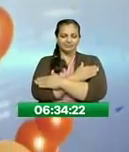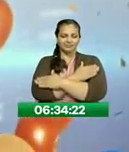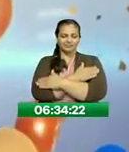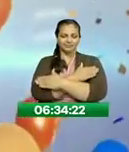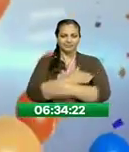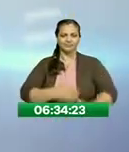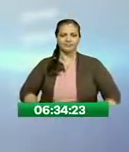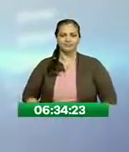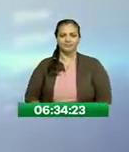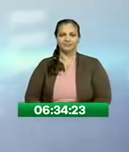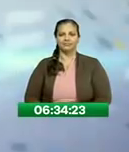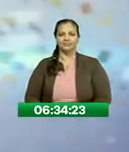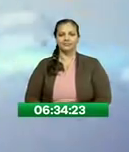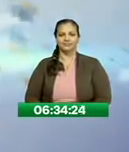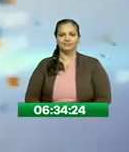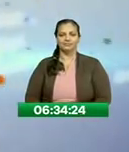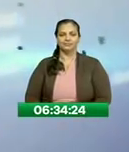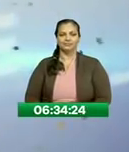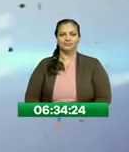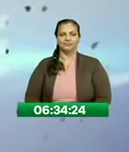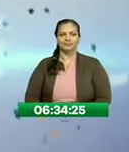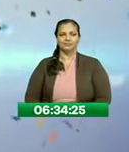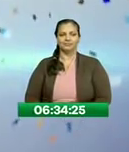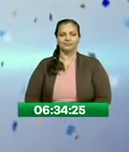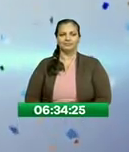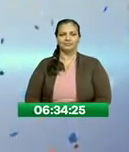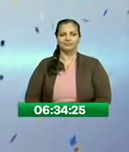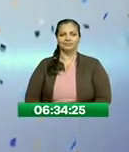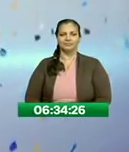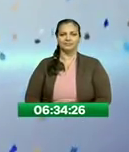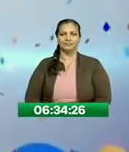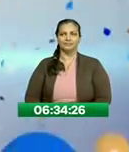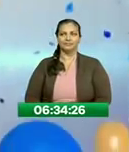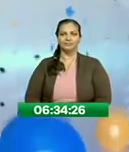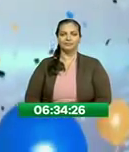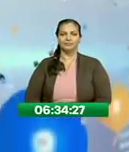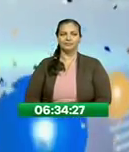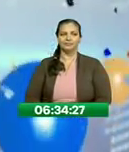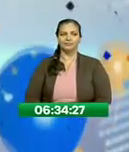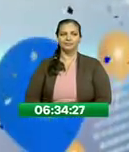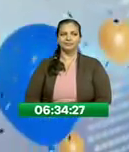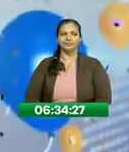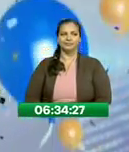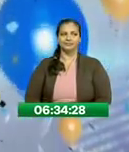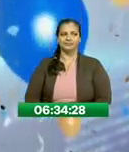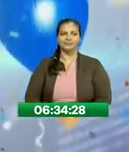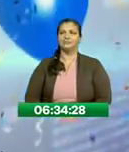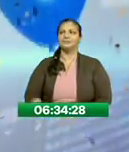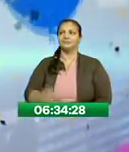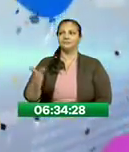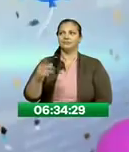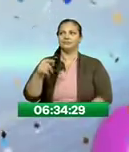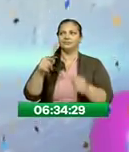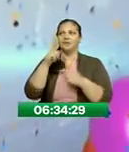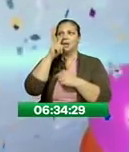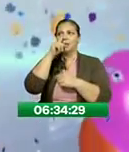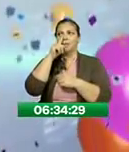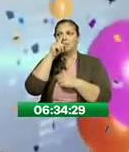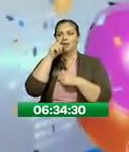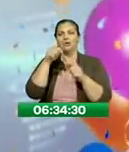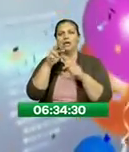compañero del canal! Ya digo, es parte del canal también. Los guardias, los que barren el canal, los que